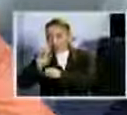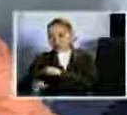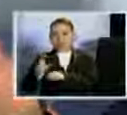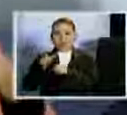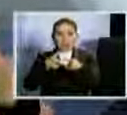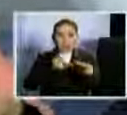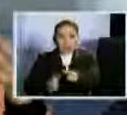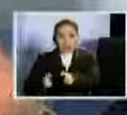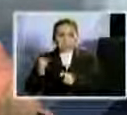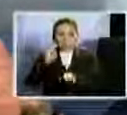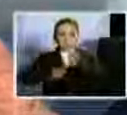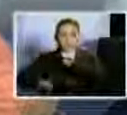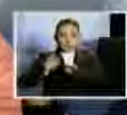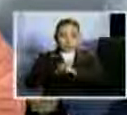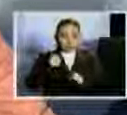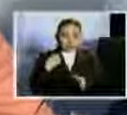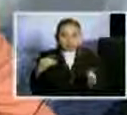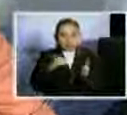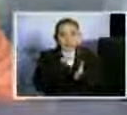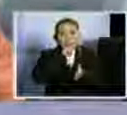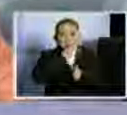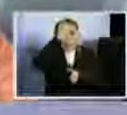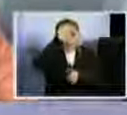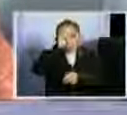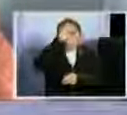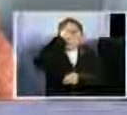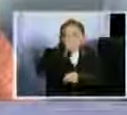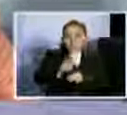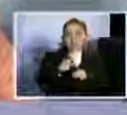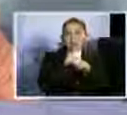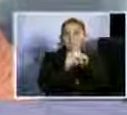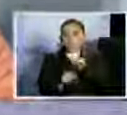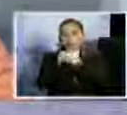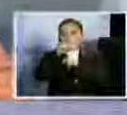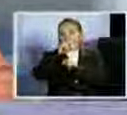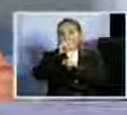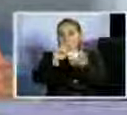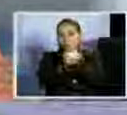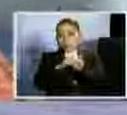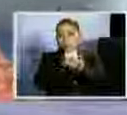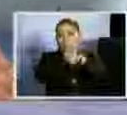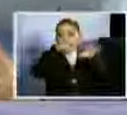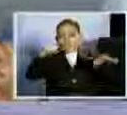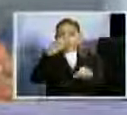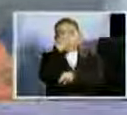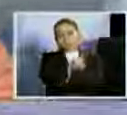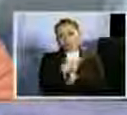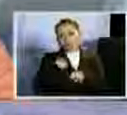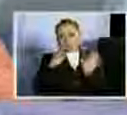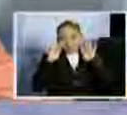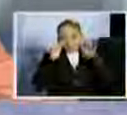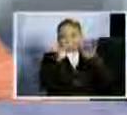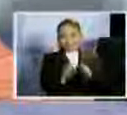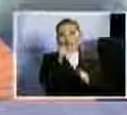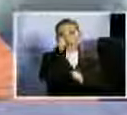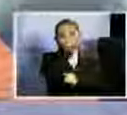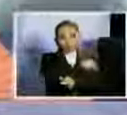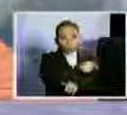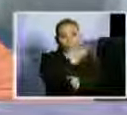biológicas, ¿por qué no podemos tener un tratado prohibiendo las armas nucleares? Y yo creo que esa es la dirección que indefectiblemente todas